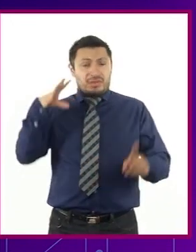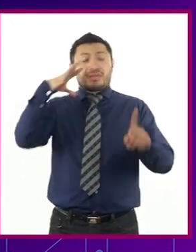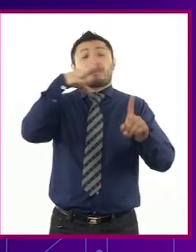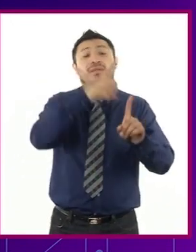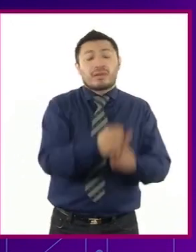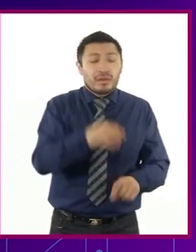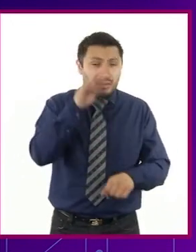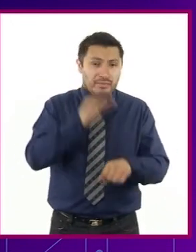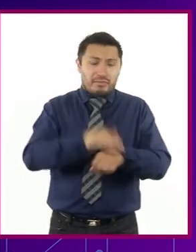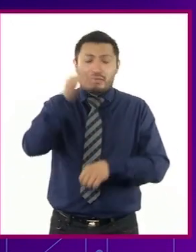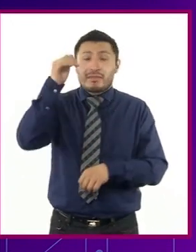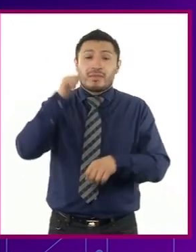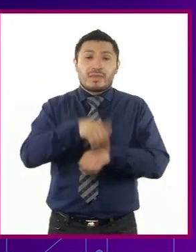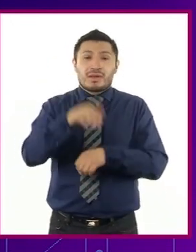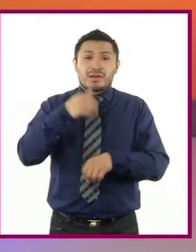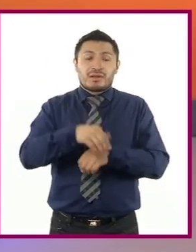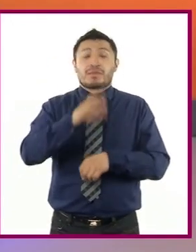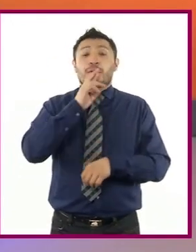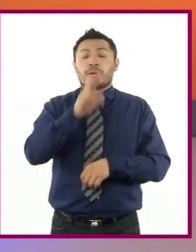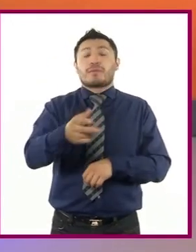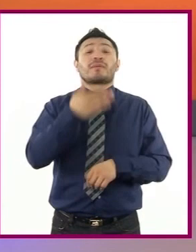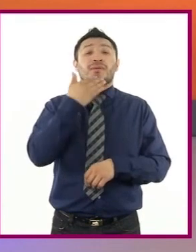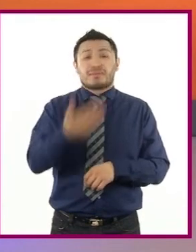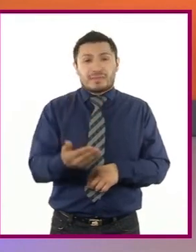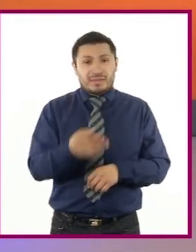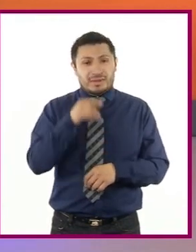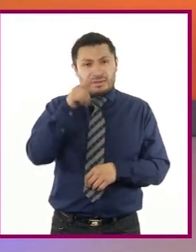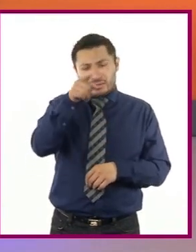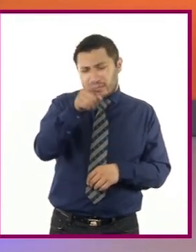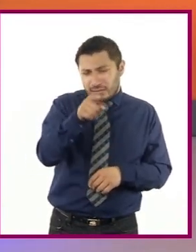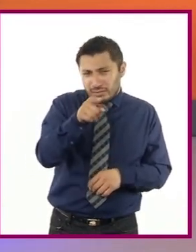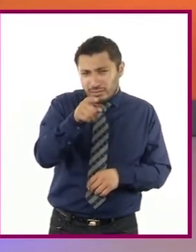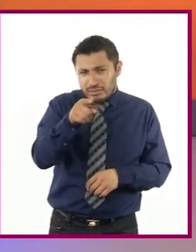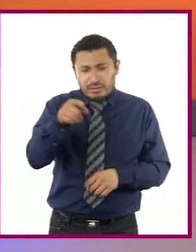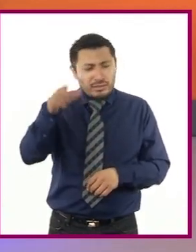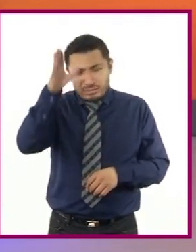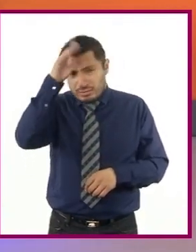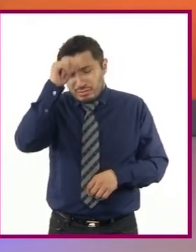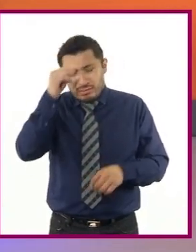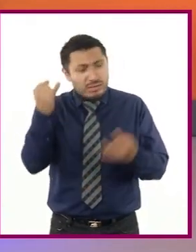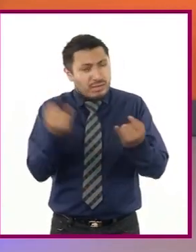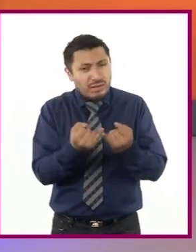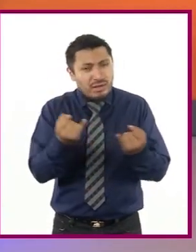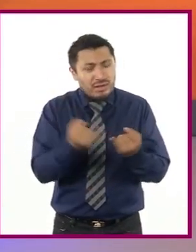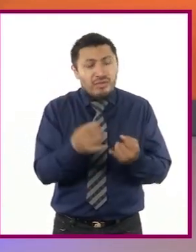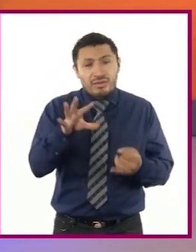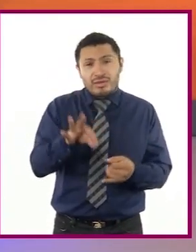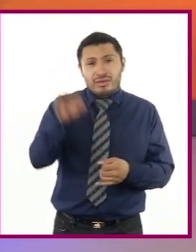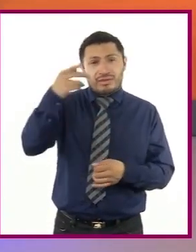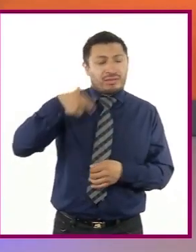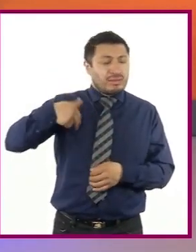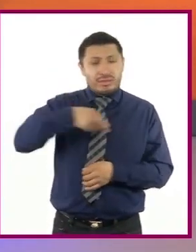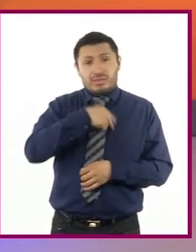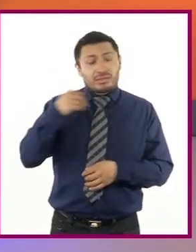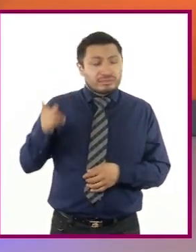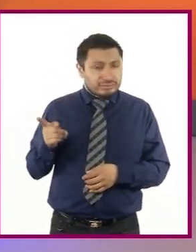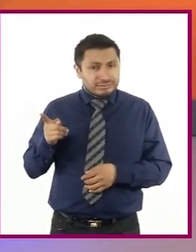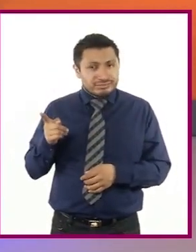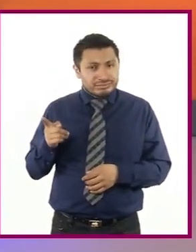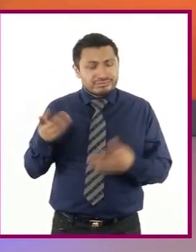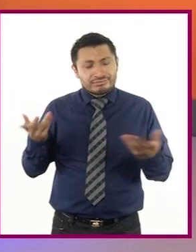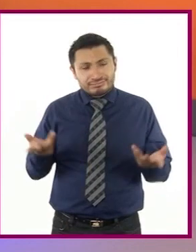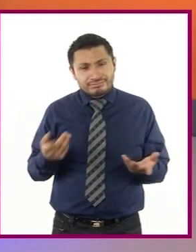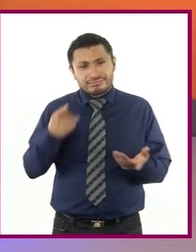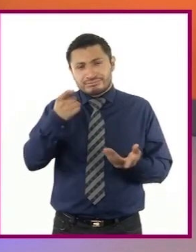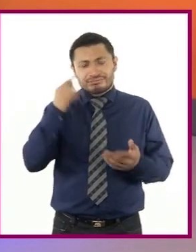mayor número de respuestas correctas. ¿Allí en casa coincidió su selección con la que hicimos aquí? Reflexionen